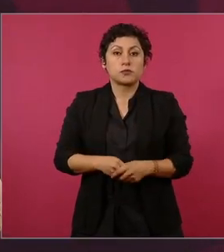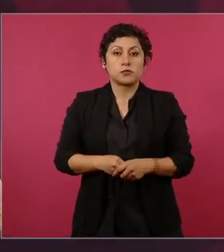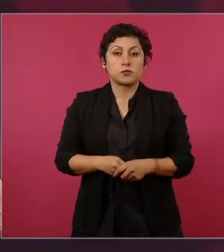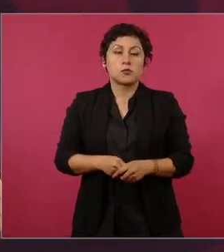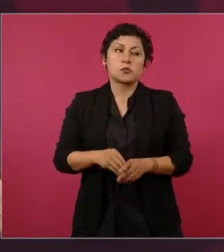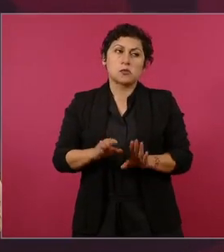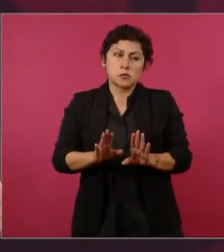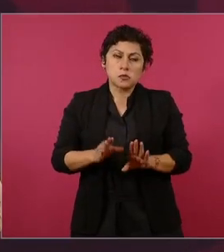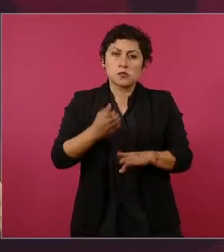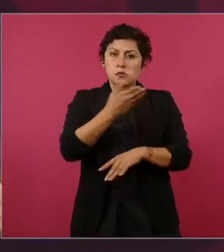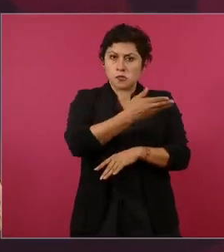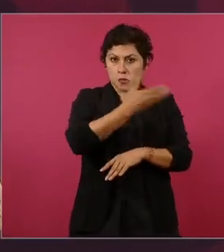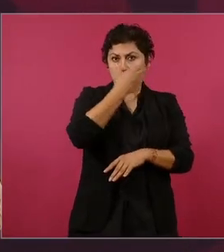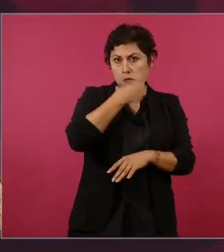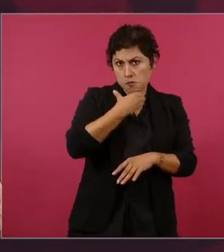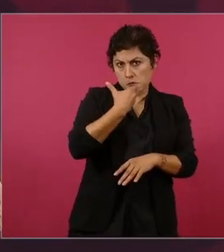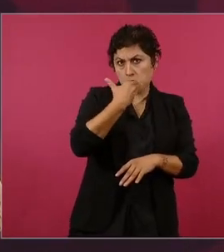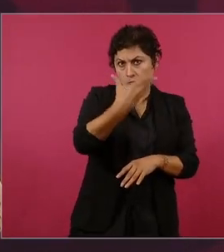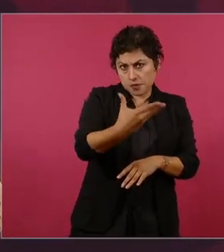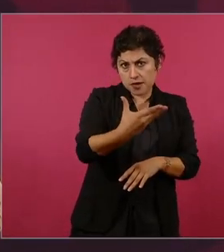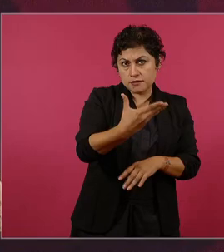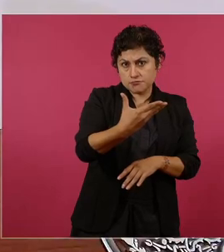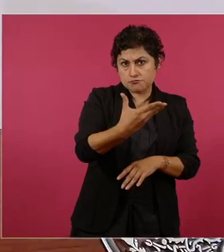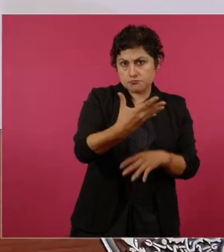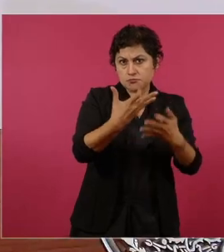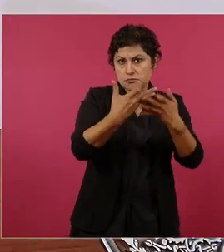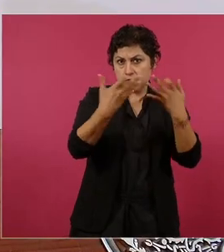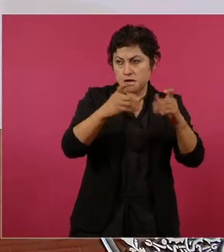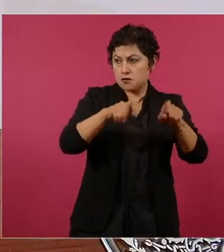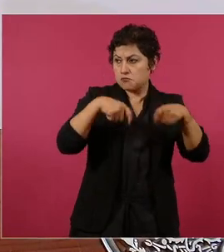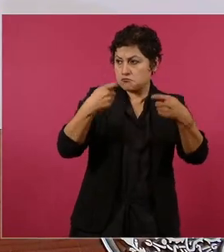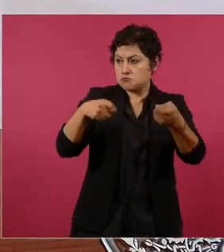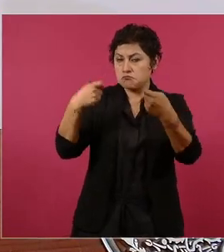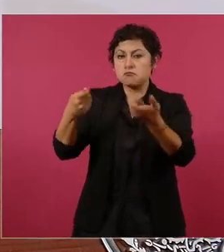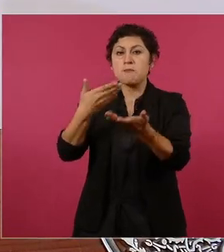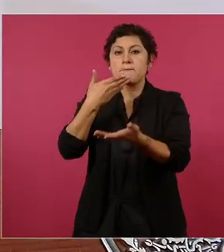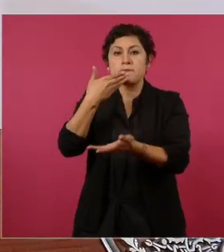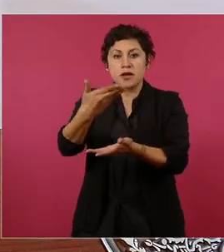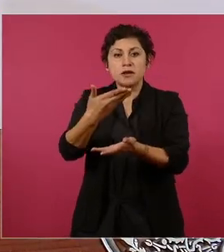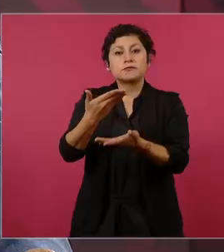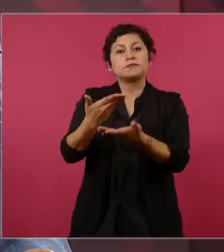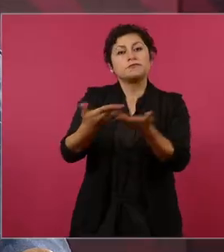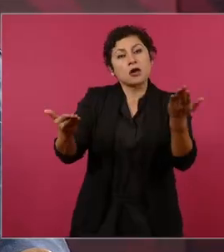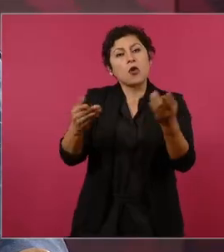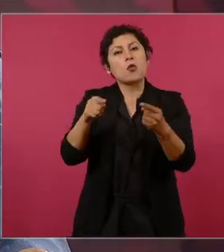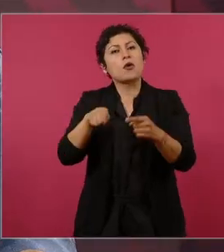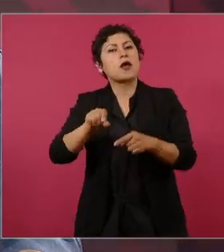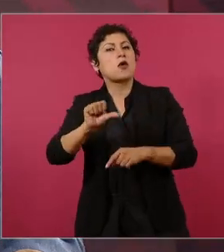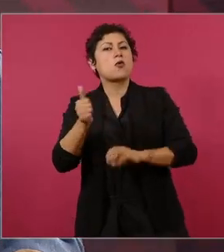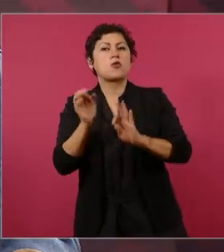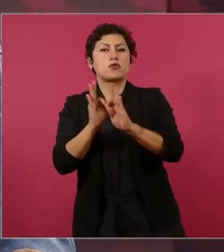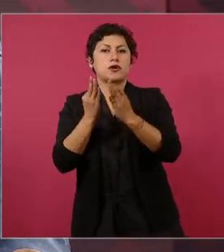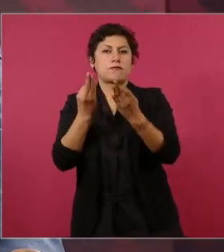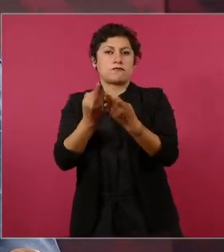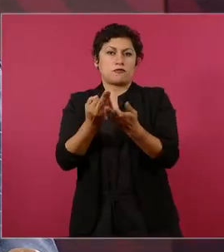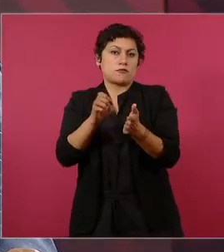pueden ser ahora la distribución de la tierra. Por ejemplo, ¿qué estamos haciendo